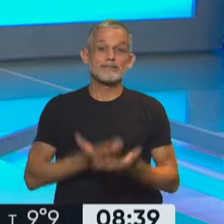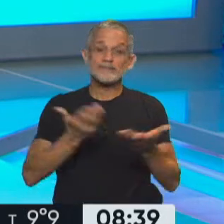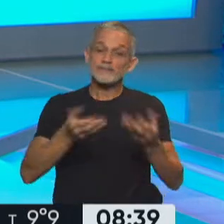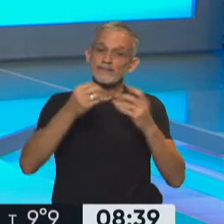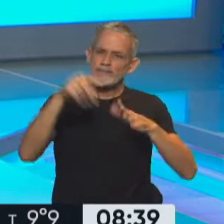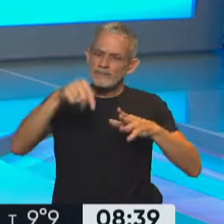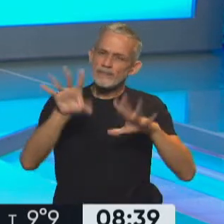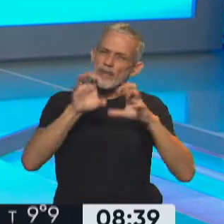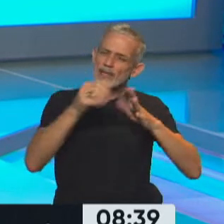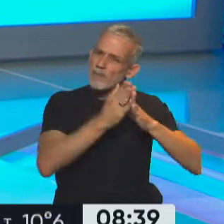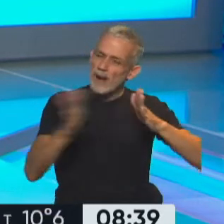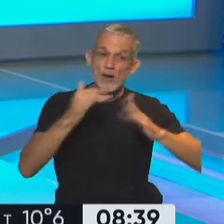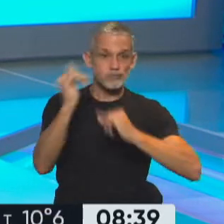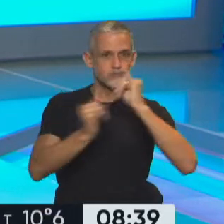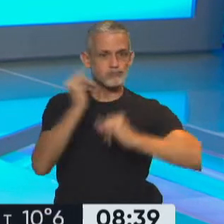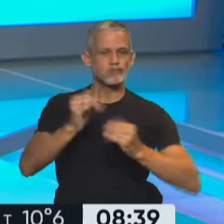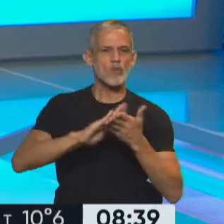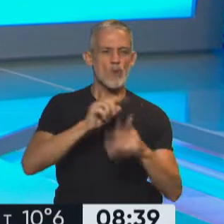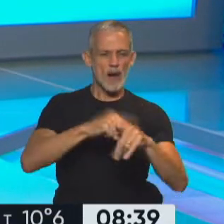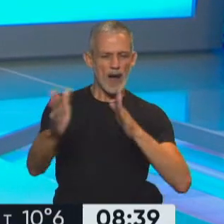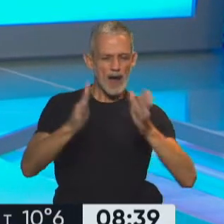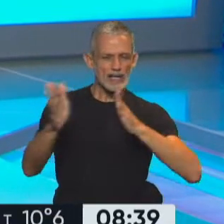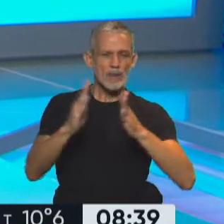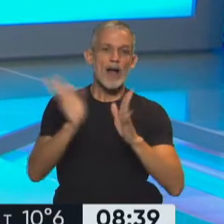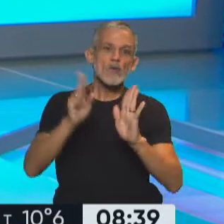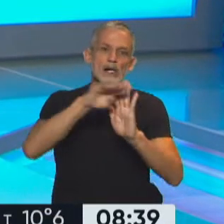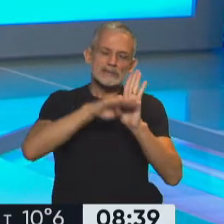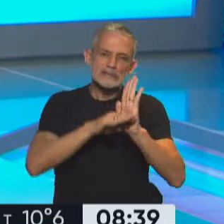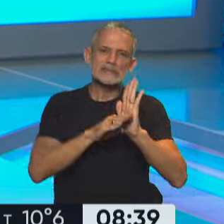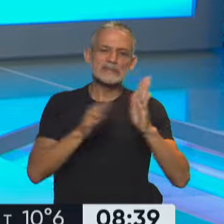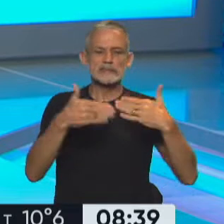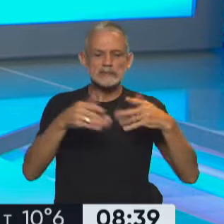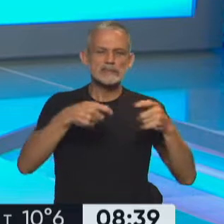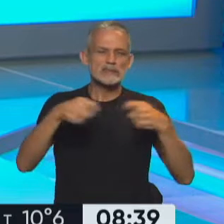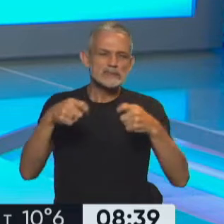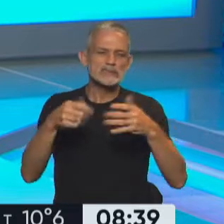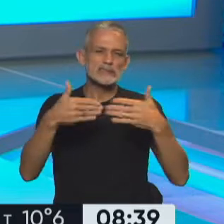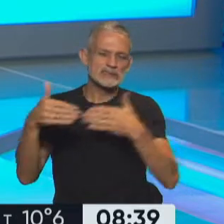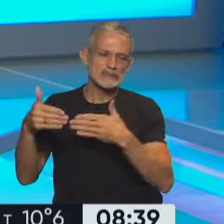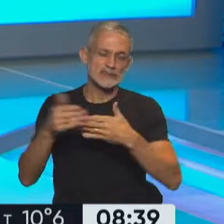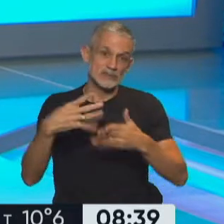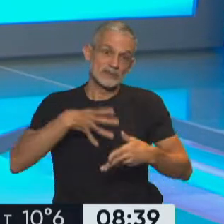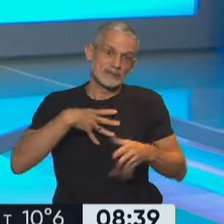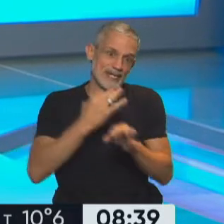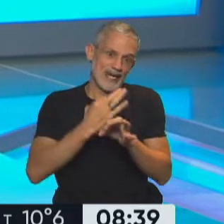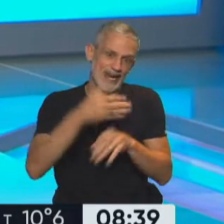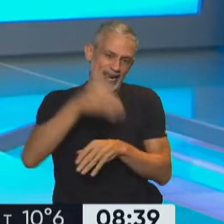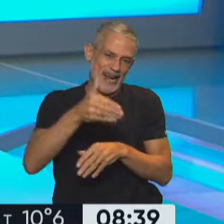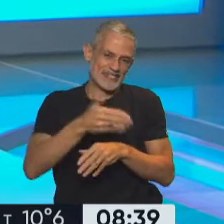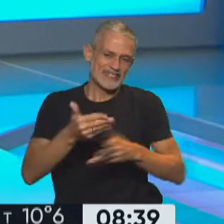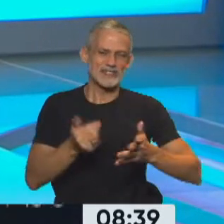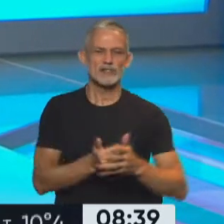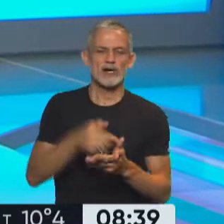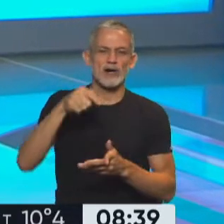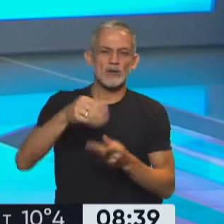Comenzamos hoy muy tempranito hablando de la nueva etapa con algunas restricciones que han sido flexibilizadas y claro, hablamos de las clases, Vero, hablamos de la